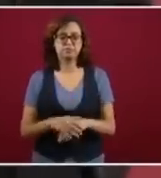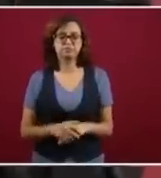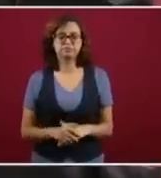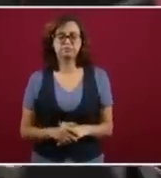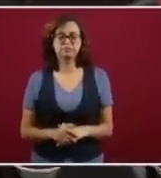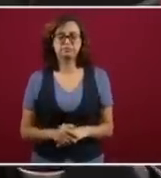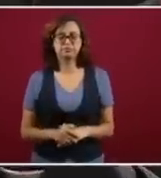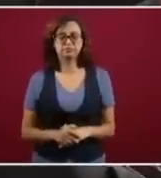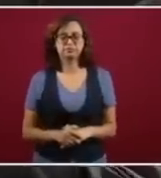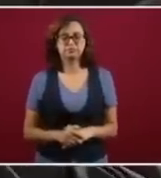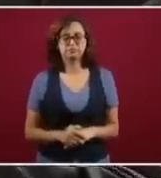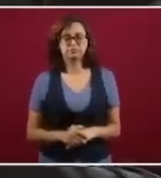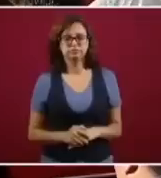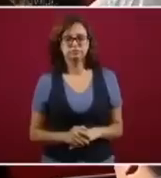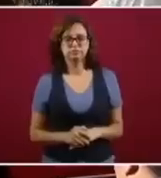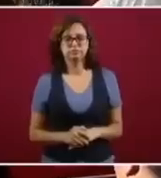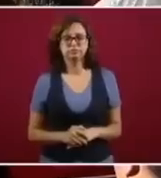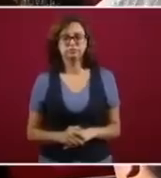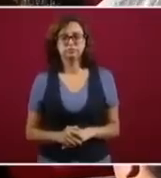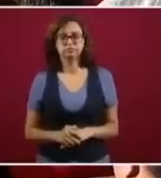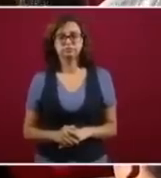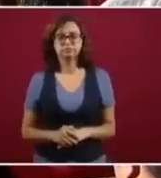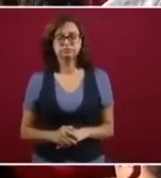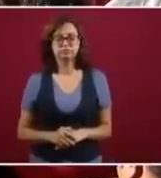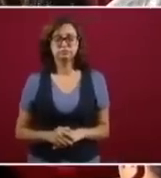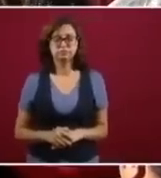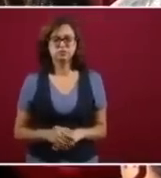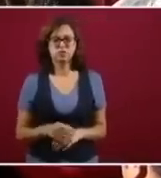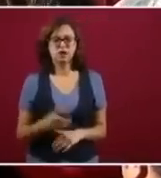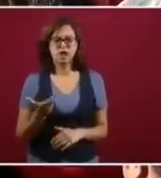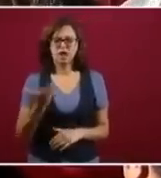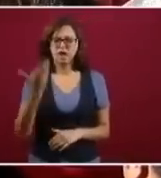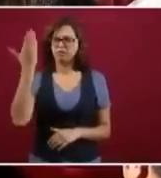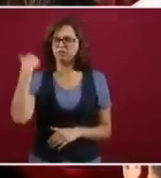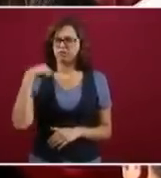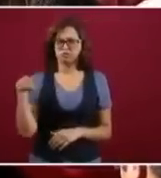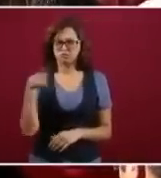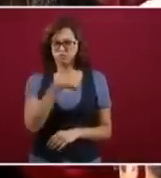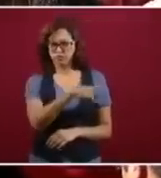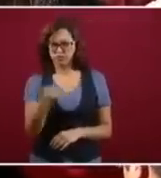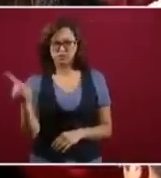Aquí algunos de ustedes planteó en una ocasión.